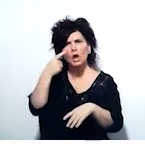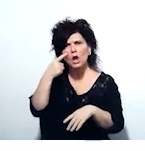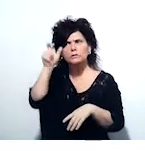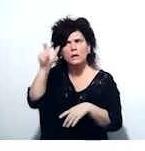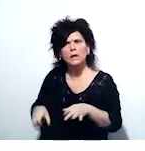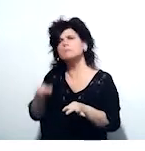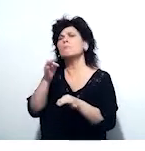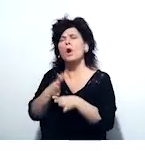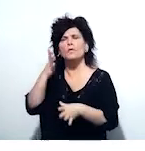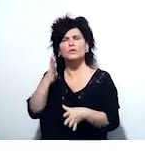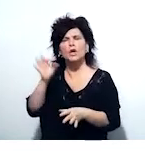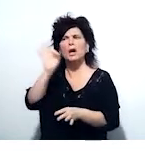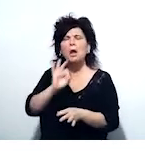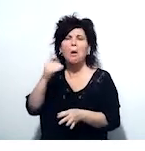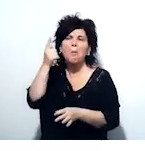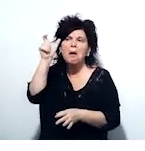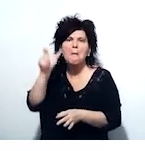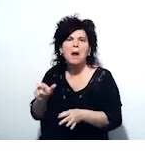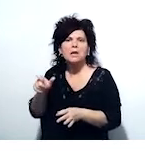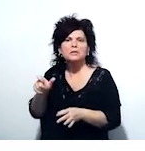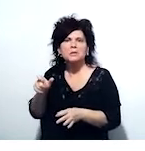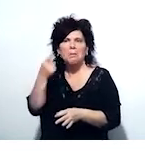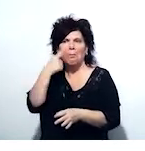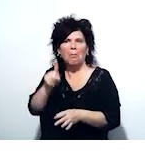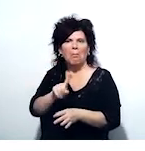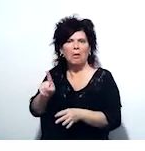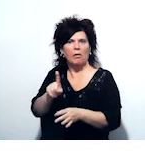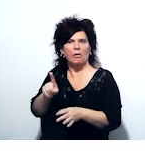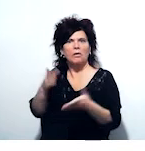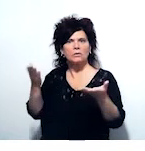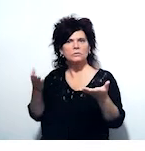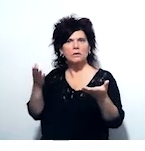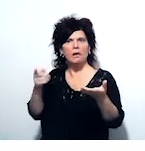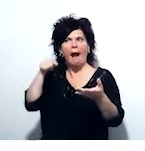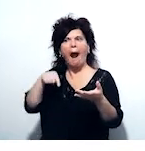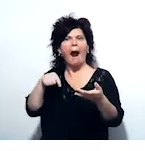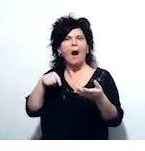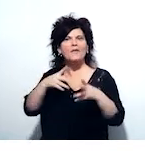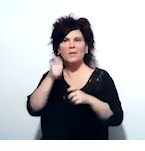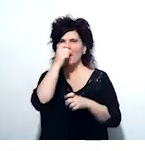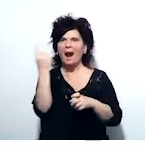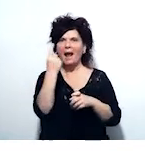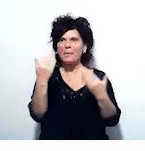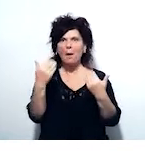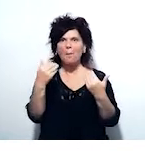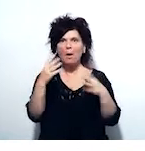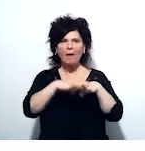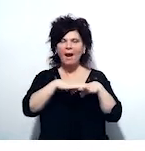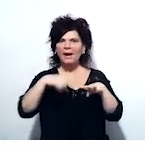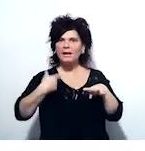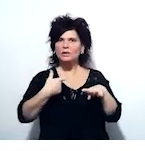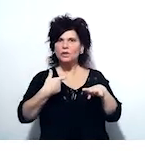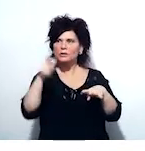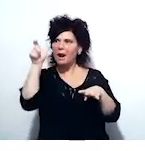o un experto? ¿O es alguien desconocido, ¿no? Ahora tenemos la suerte, podemos rápidamente buscar en redes sociales a ver si esta